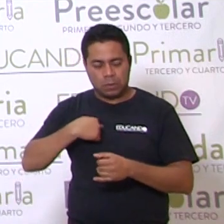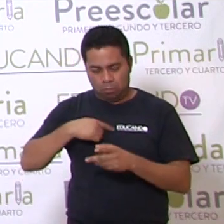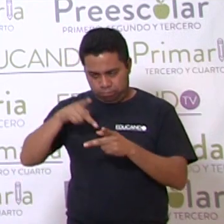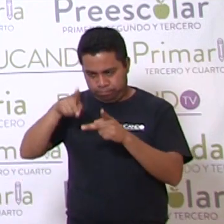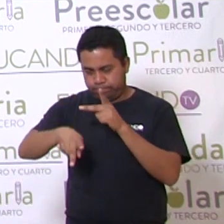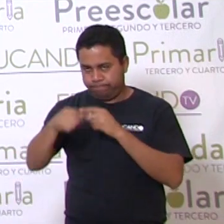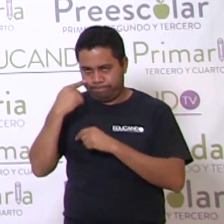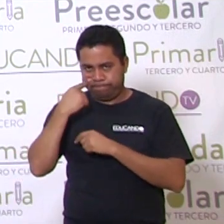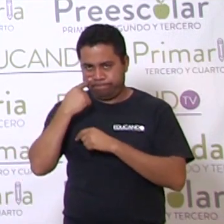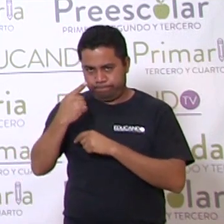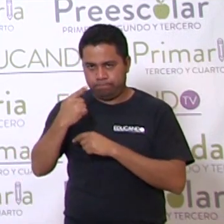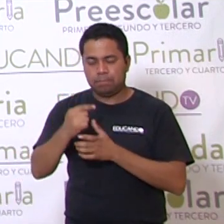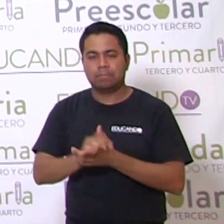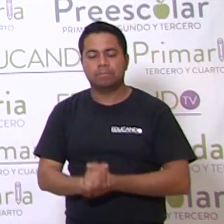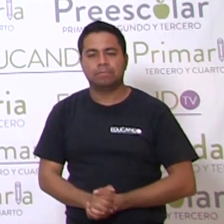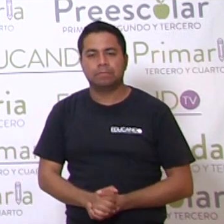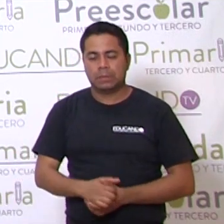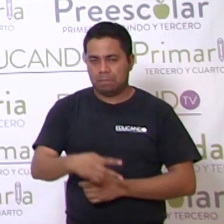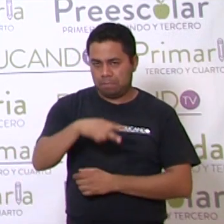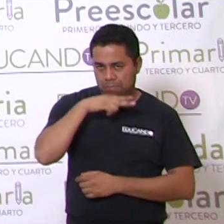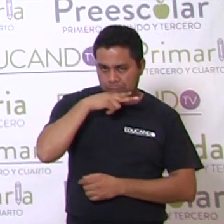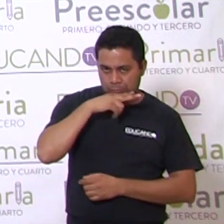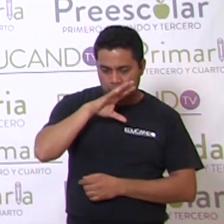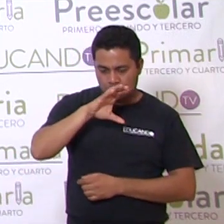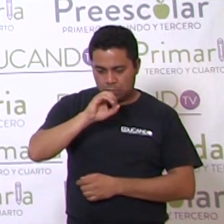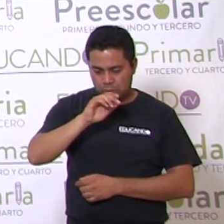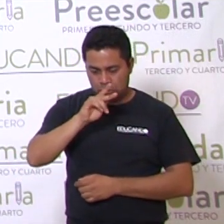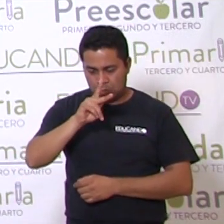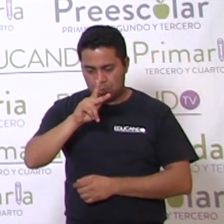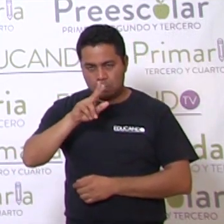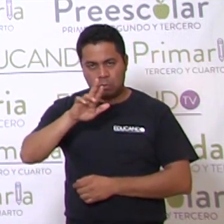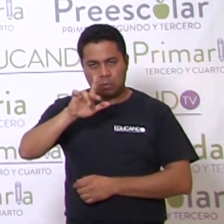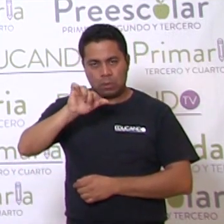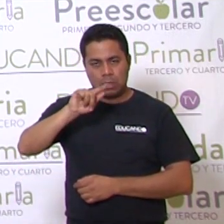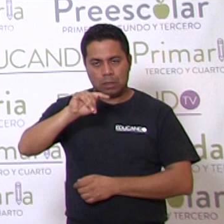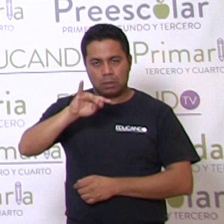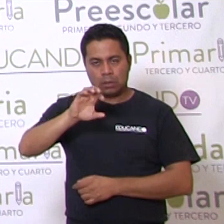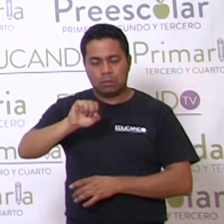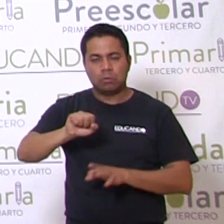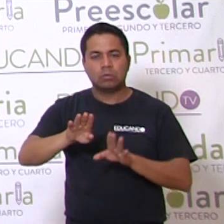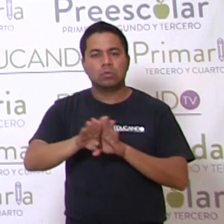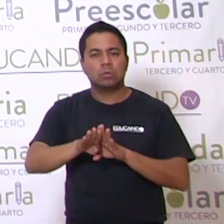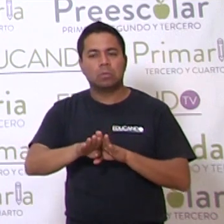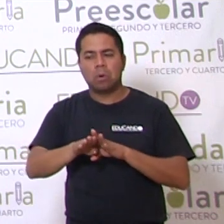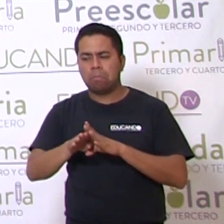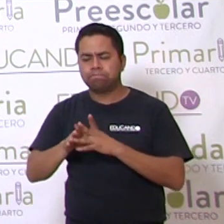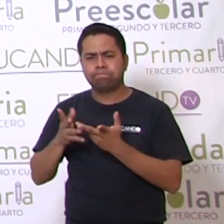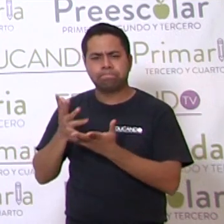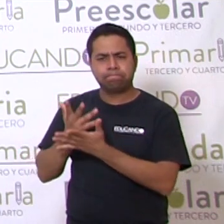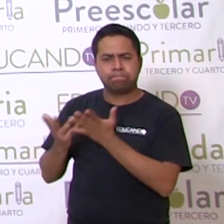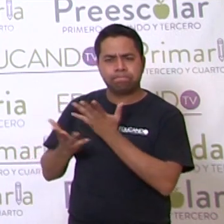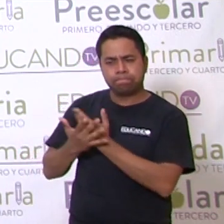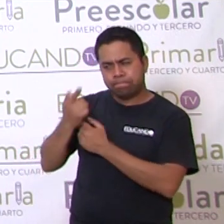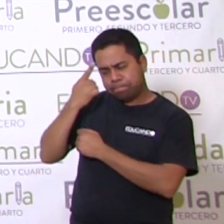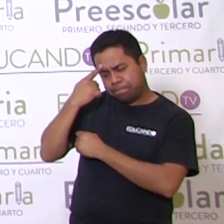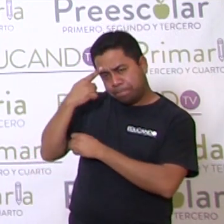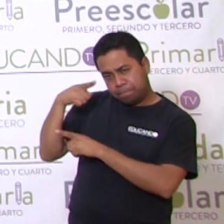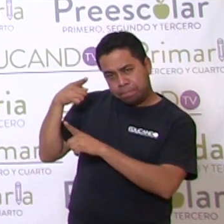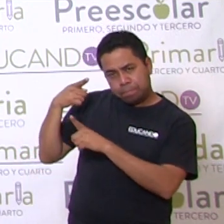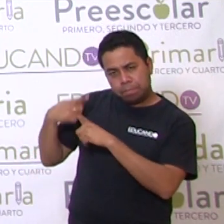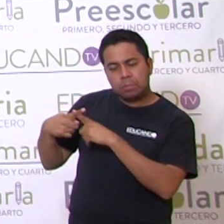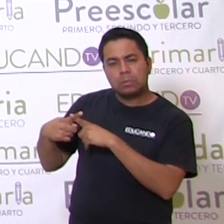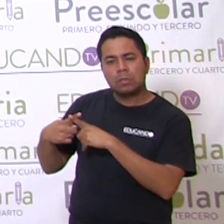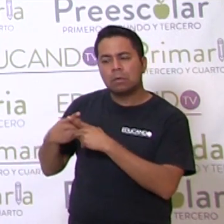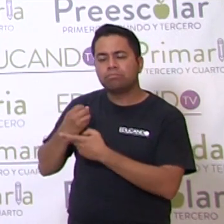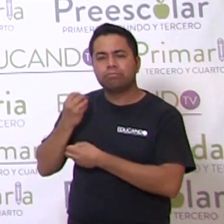corte. Verbos copulativos hacen referencia a una acción determinante del